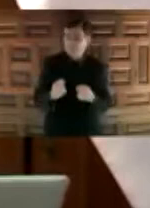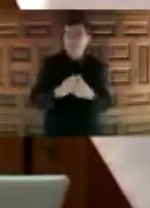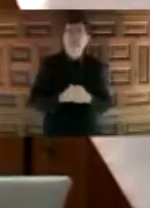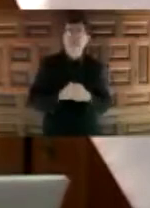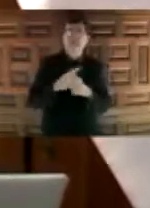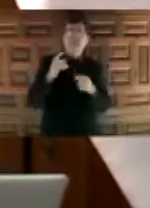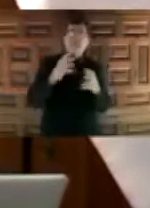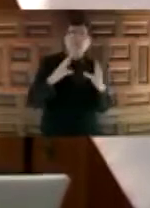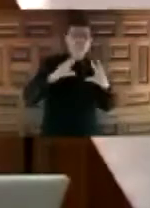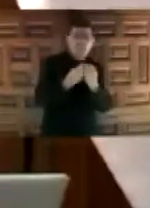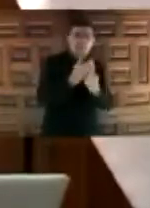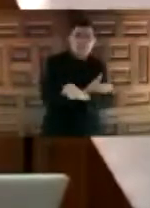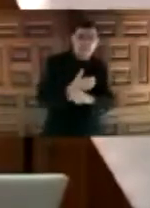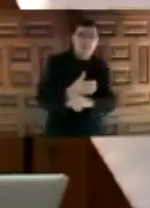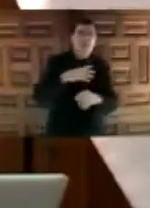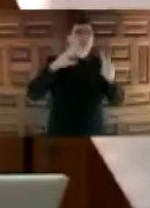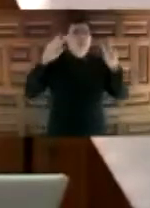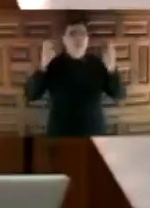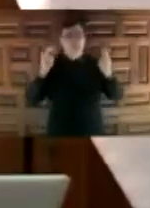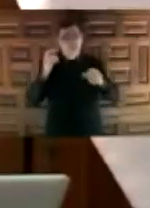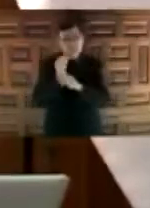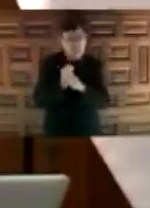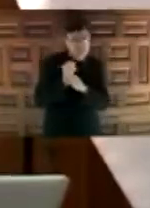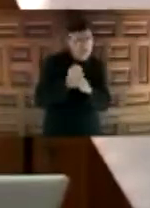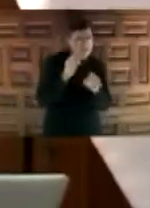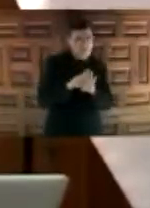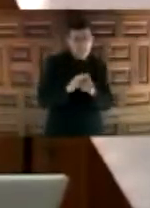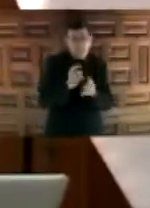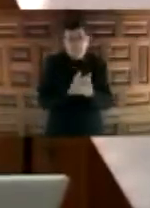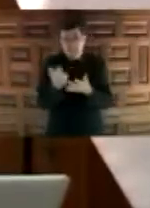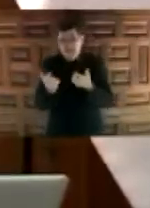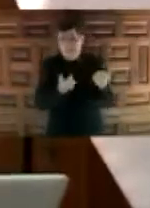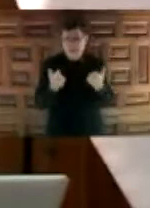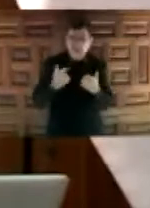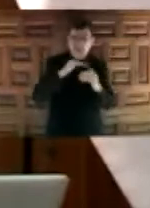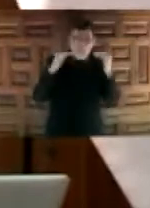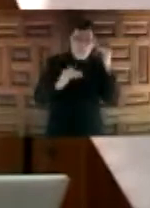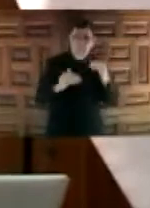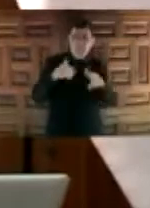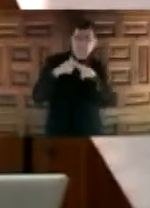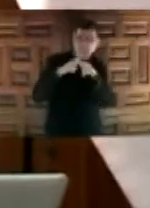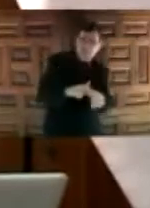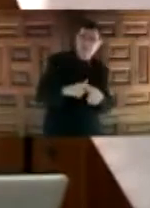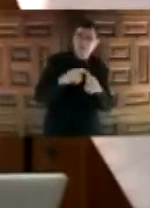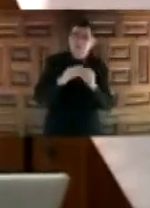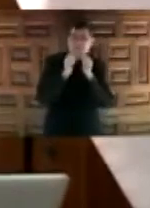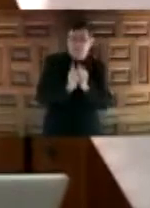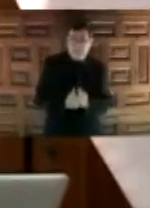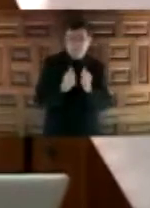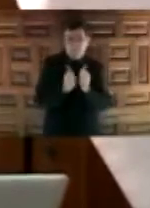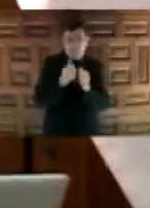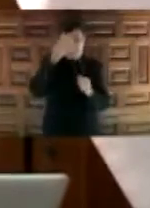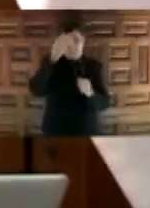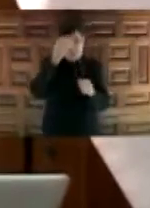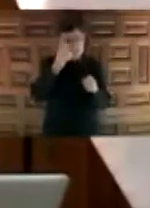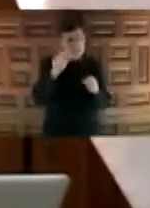dicho ya otras colegas que han estudiado el tema bastante, compensación de desigualdades, permanencia, resultados significativos de